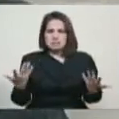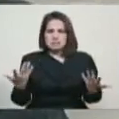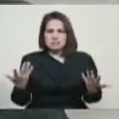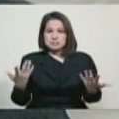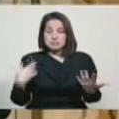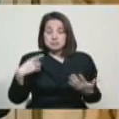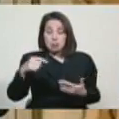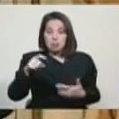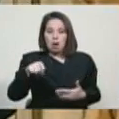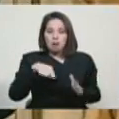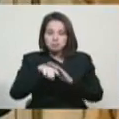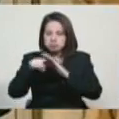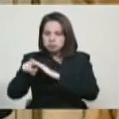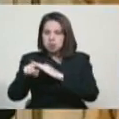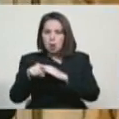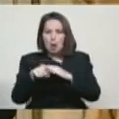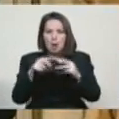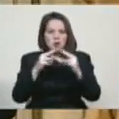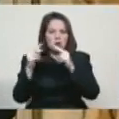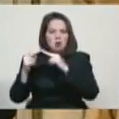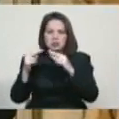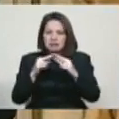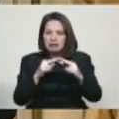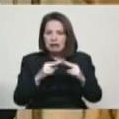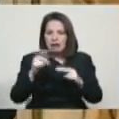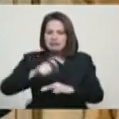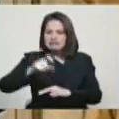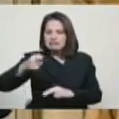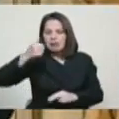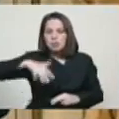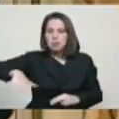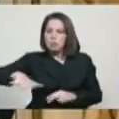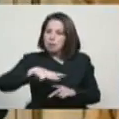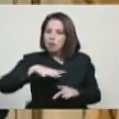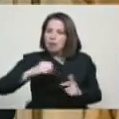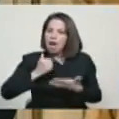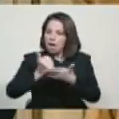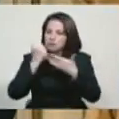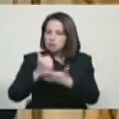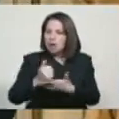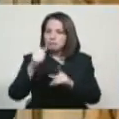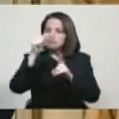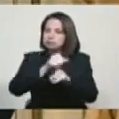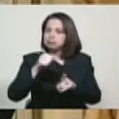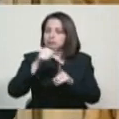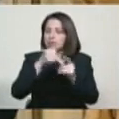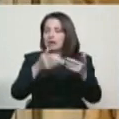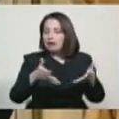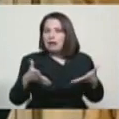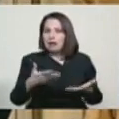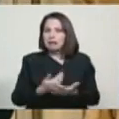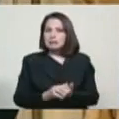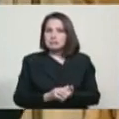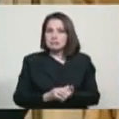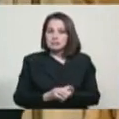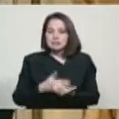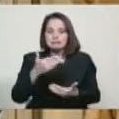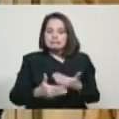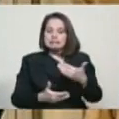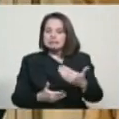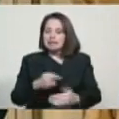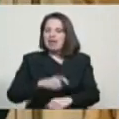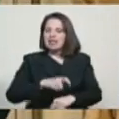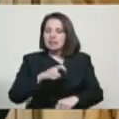de un pueblo, comprometerse, batallar y saber ganar en cada coyuntura, en cada momento.